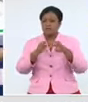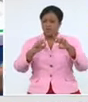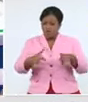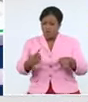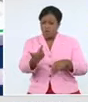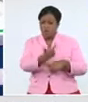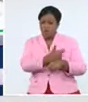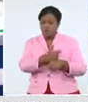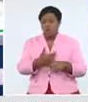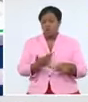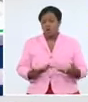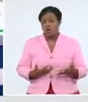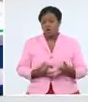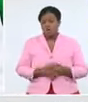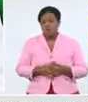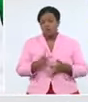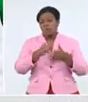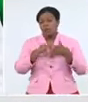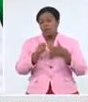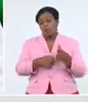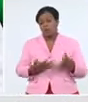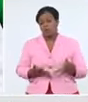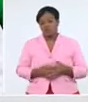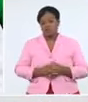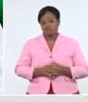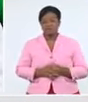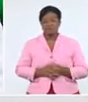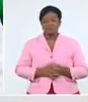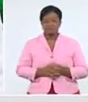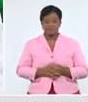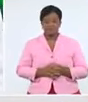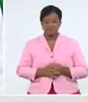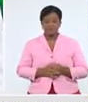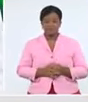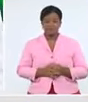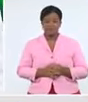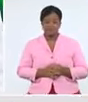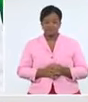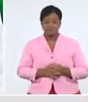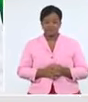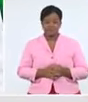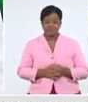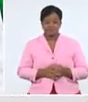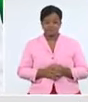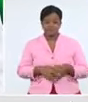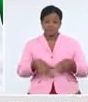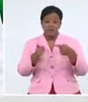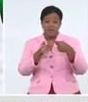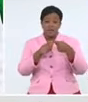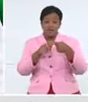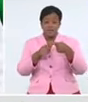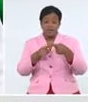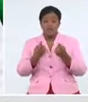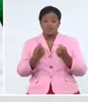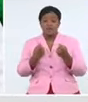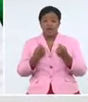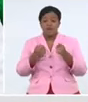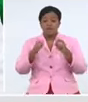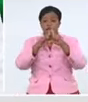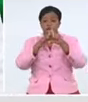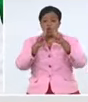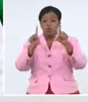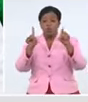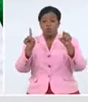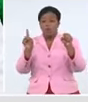refuerzo? ¿Qué se piensa al respecto? Sí, bueno, lo primero es justamente, como tú decías, lograr el esquema